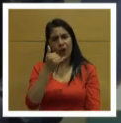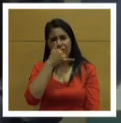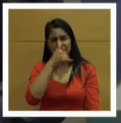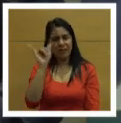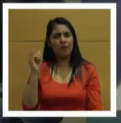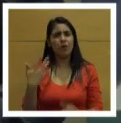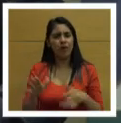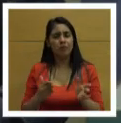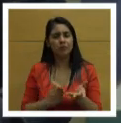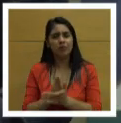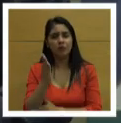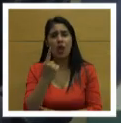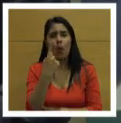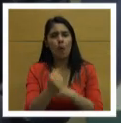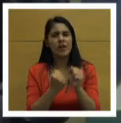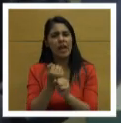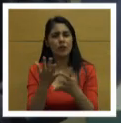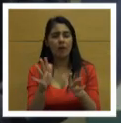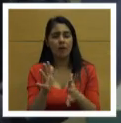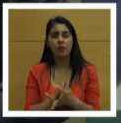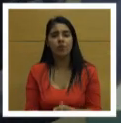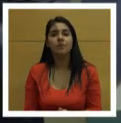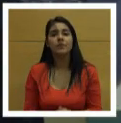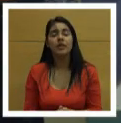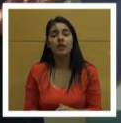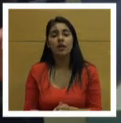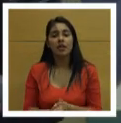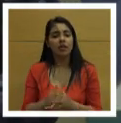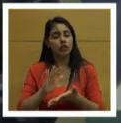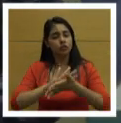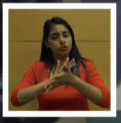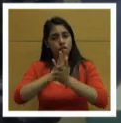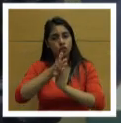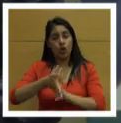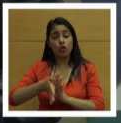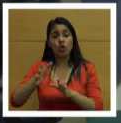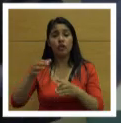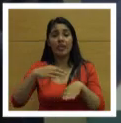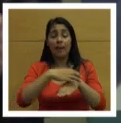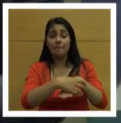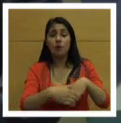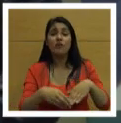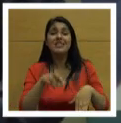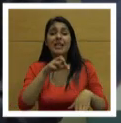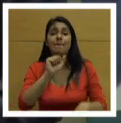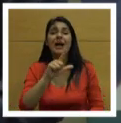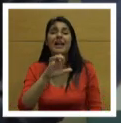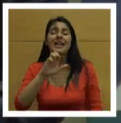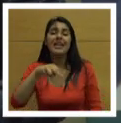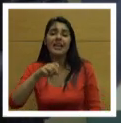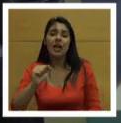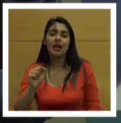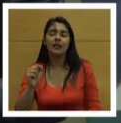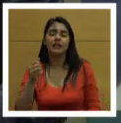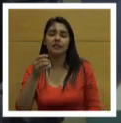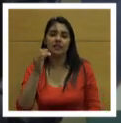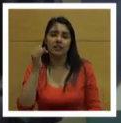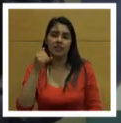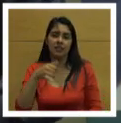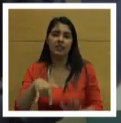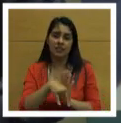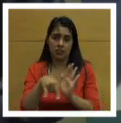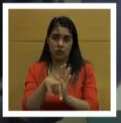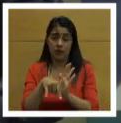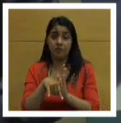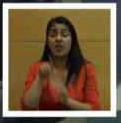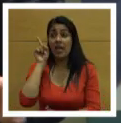poco tiempo, un año aproximadamente, y aborda todo lo que es la provincia de Palena, Chiloé, cierto, Castro. Y en estos centros lo